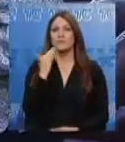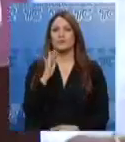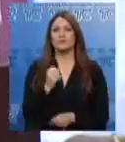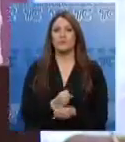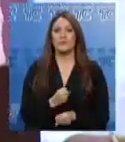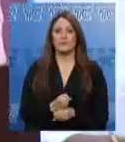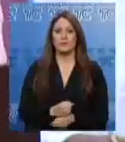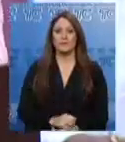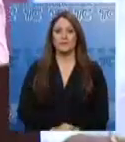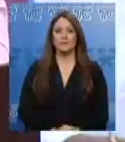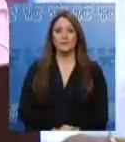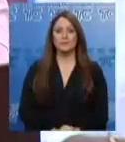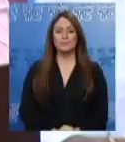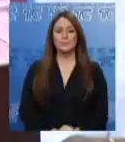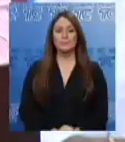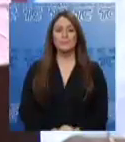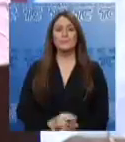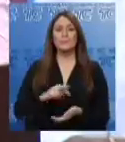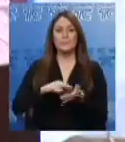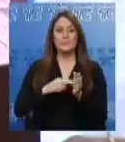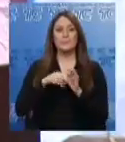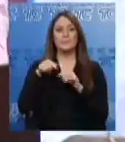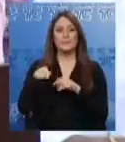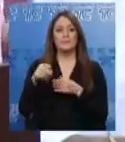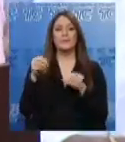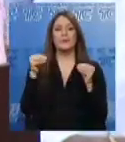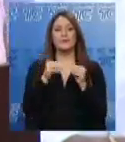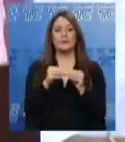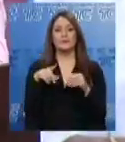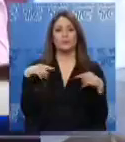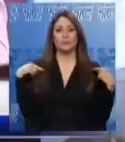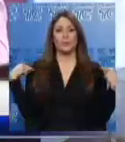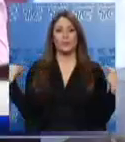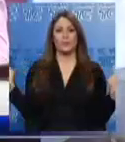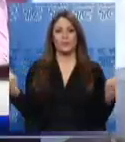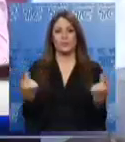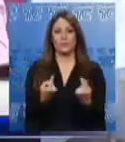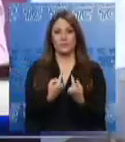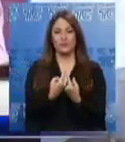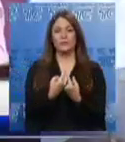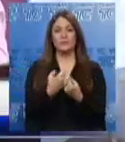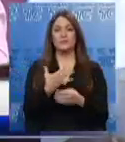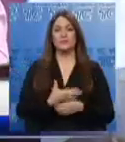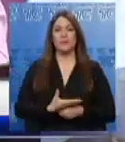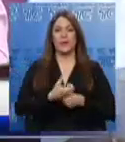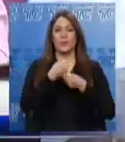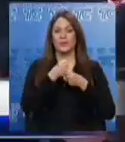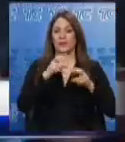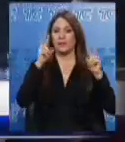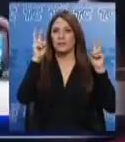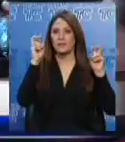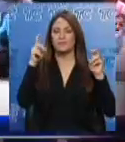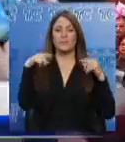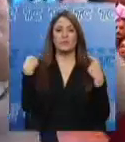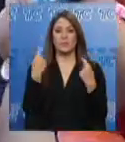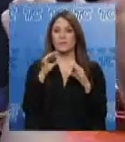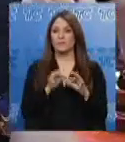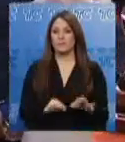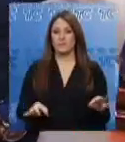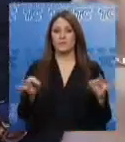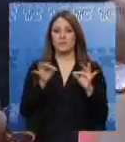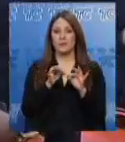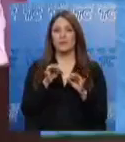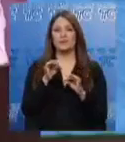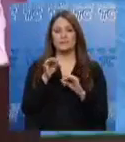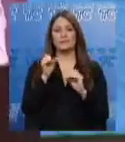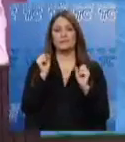trabajo. Esto es justamente para garantizarnos a todos y a todas nuestra seguridad y nuestra convivencia social pacífica. Es